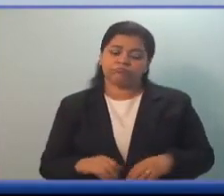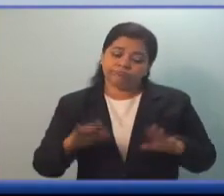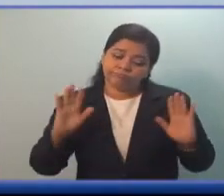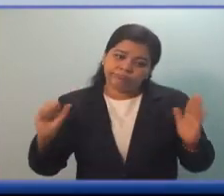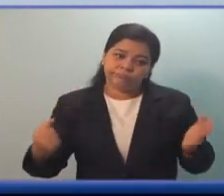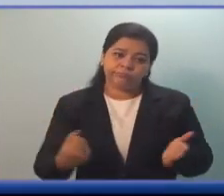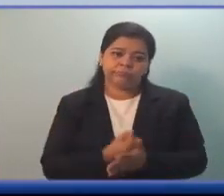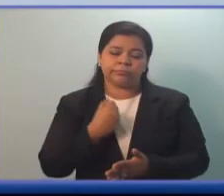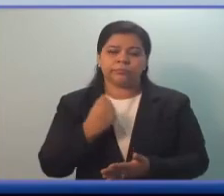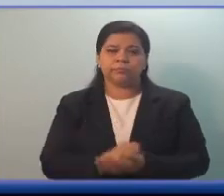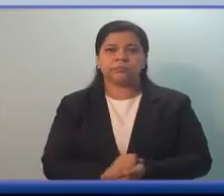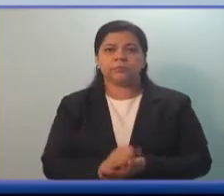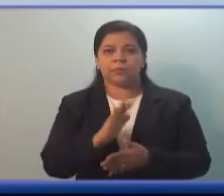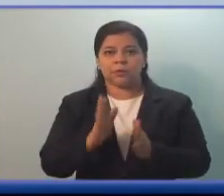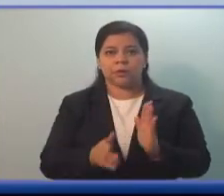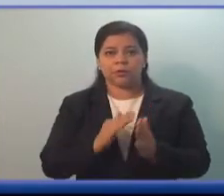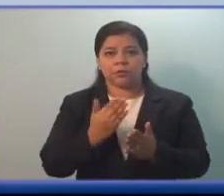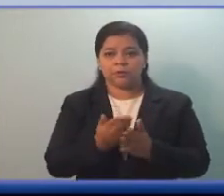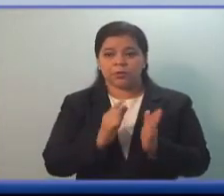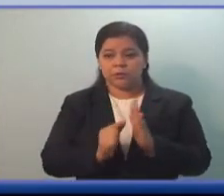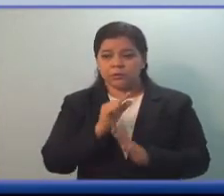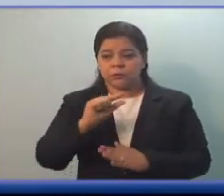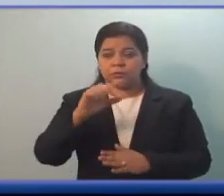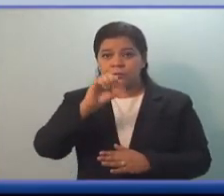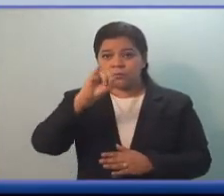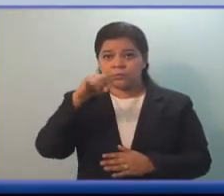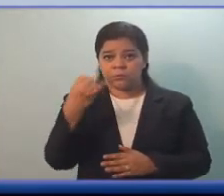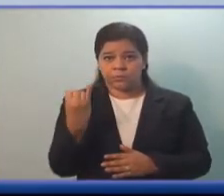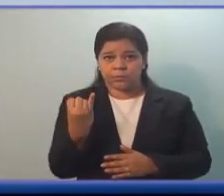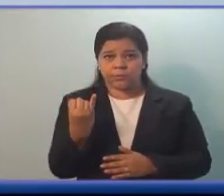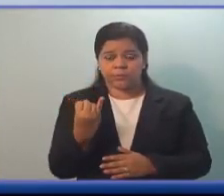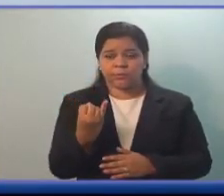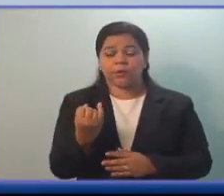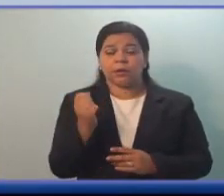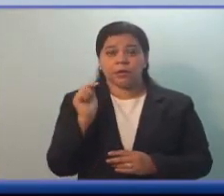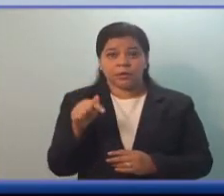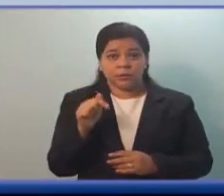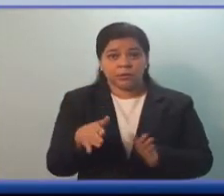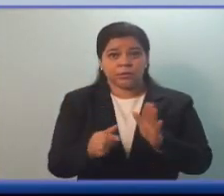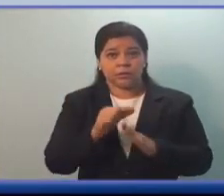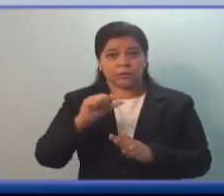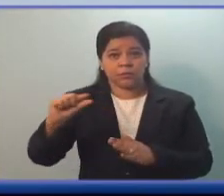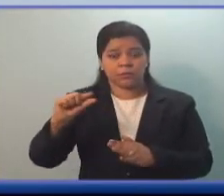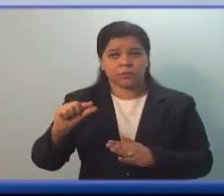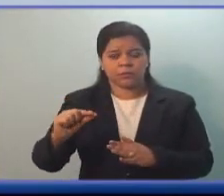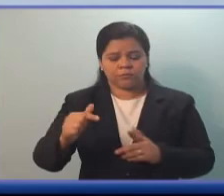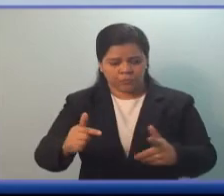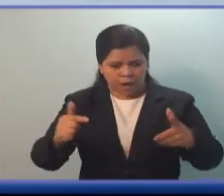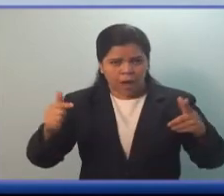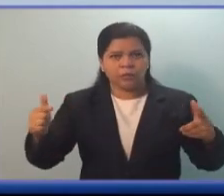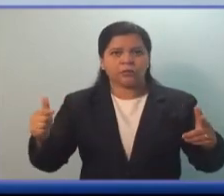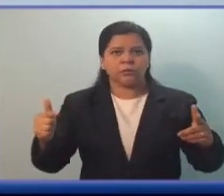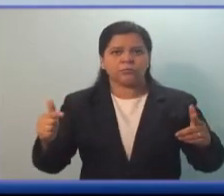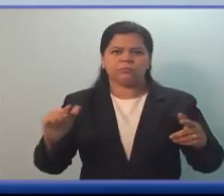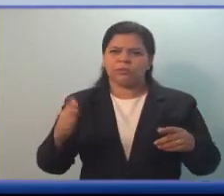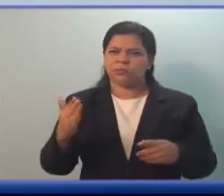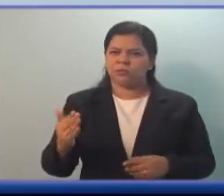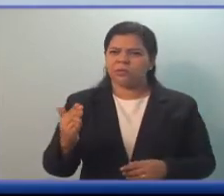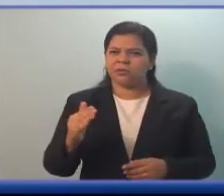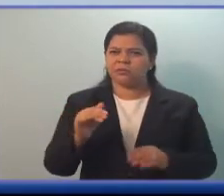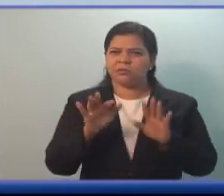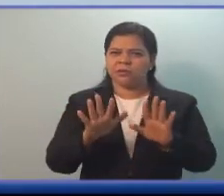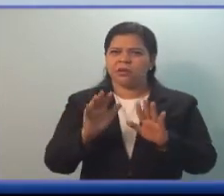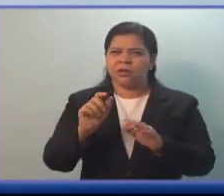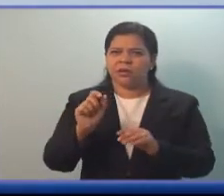Lamentablemente, en las instituciones, bueno, la Corte Suprema de Justicia, que es una institución, digamos, grande, con alrededor de más de